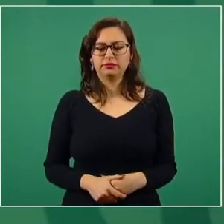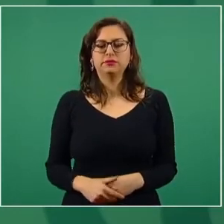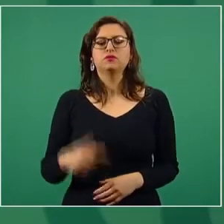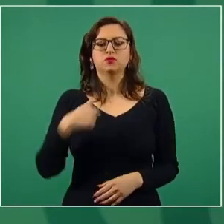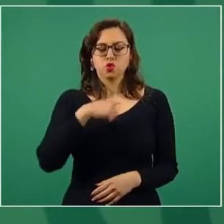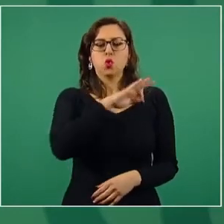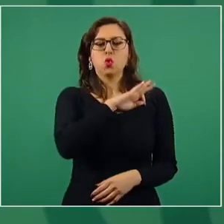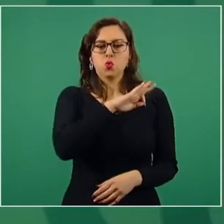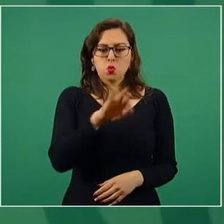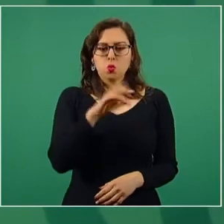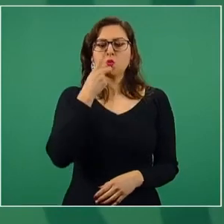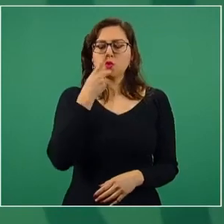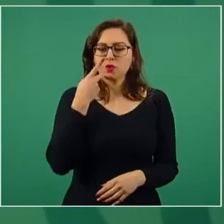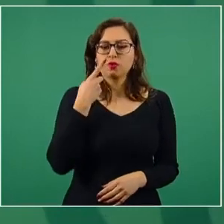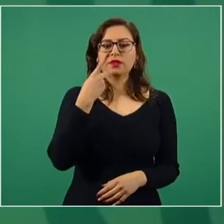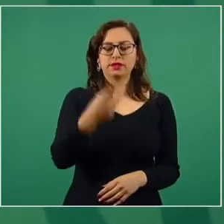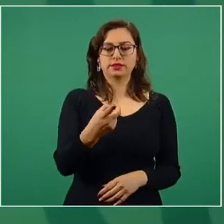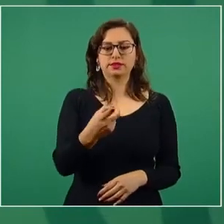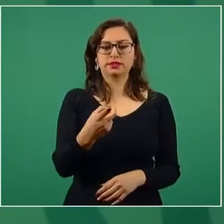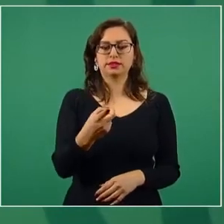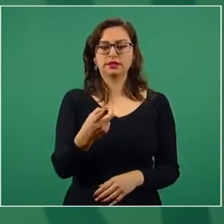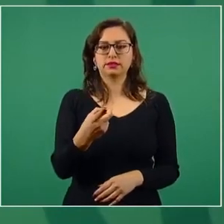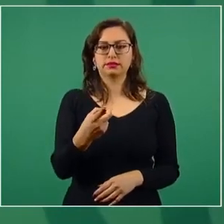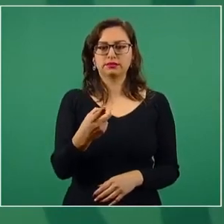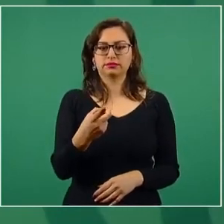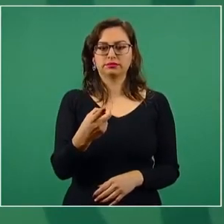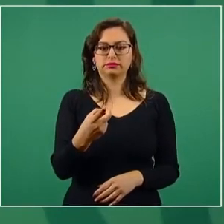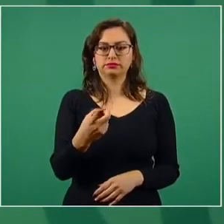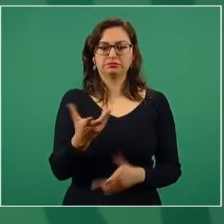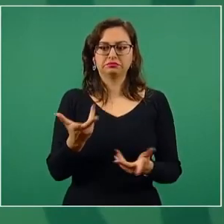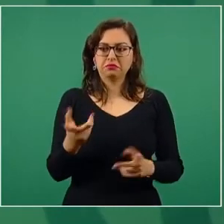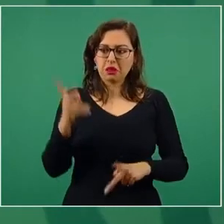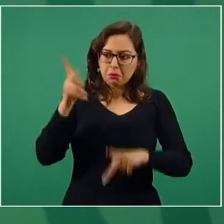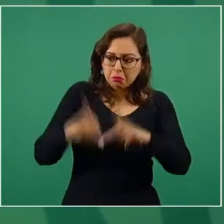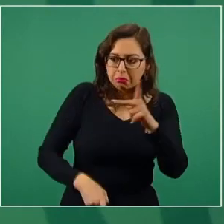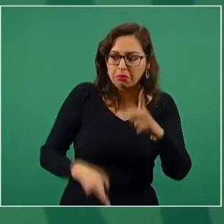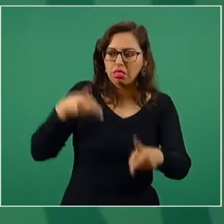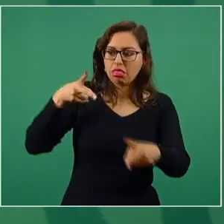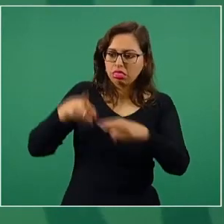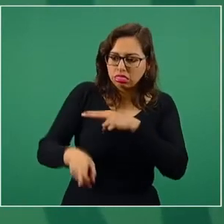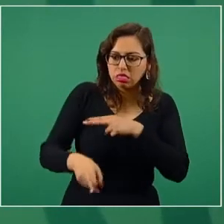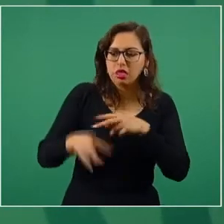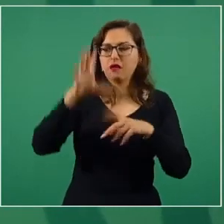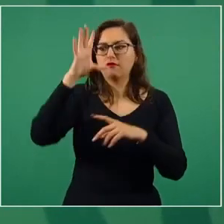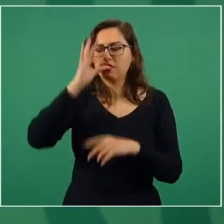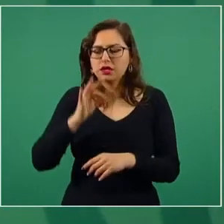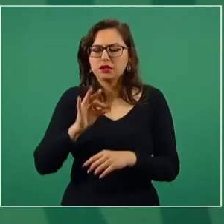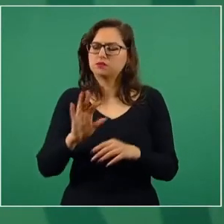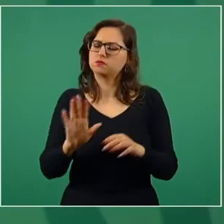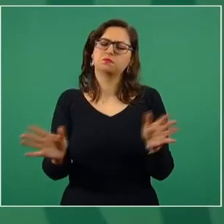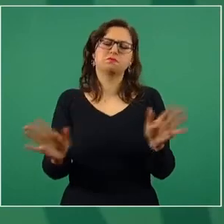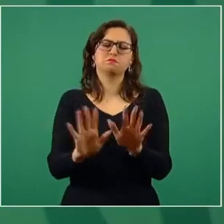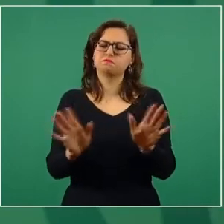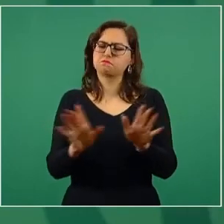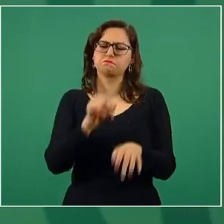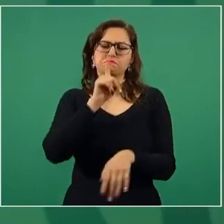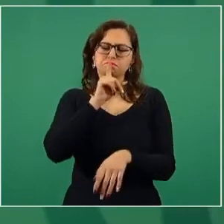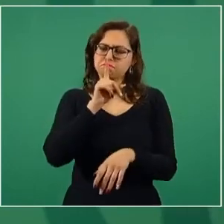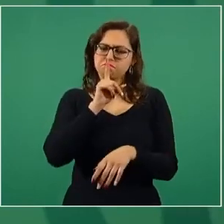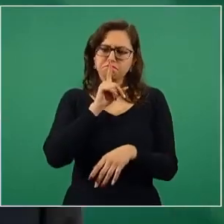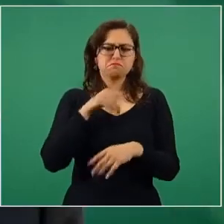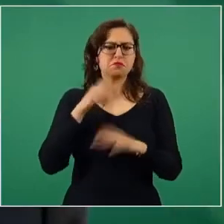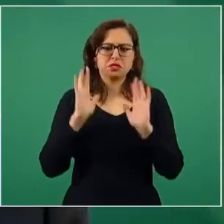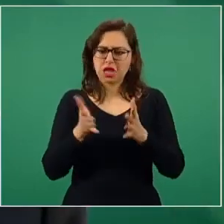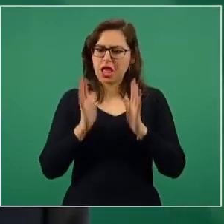informar de que no se va a interrumpir, es decir, que vamos a estar vacunando